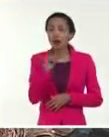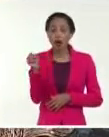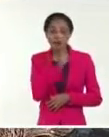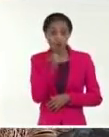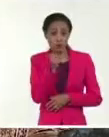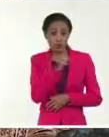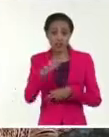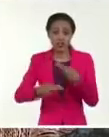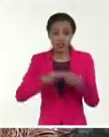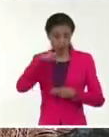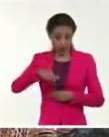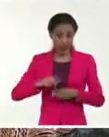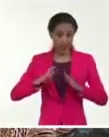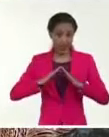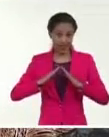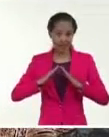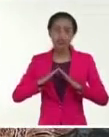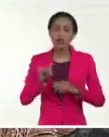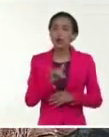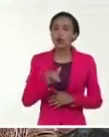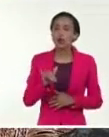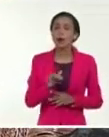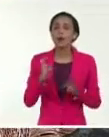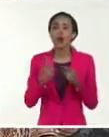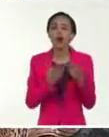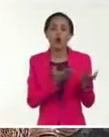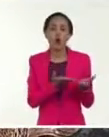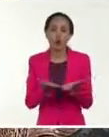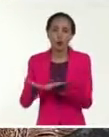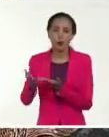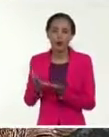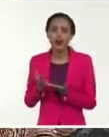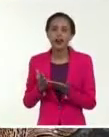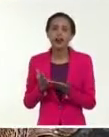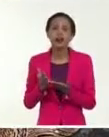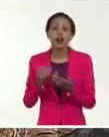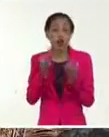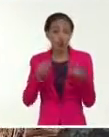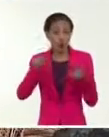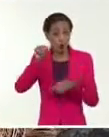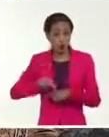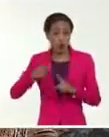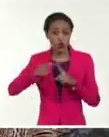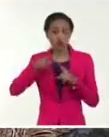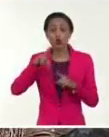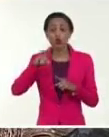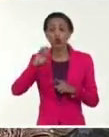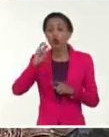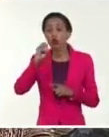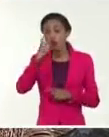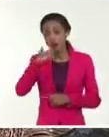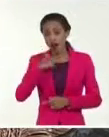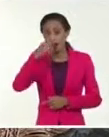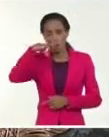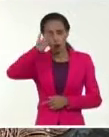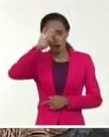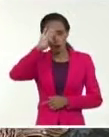realizados en la casa para homenajear a los trovadores cubanos. Igualmente se